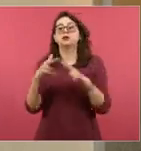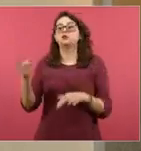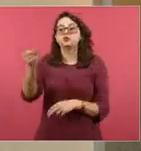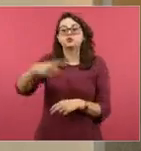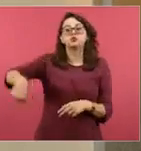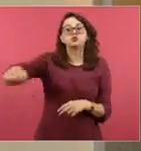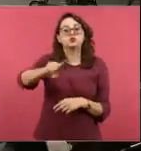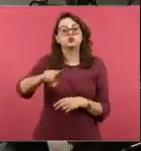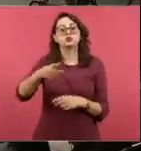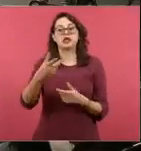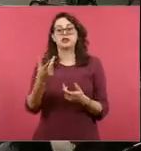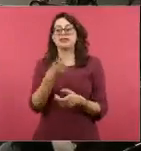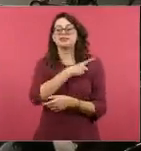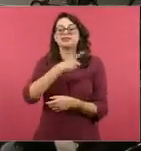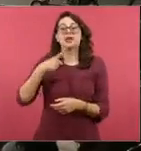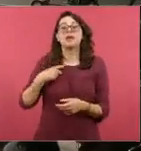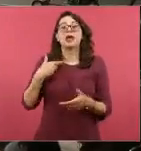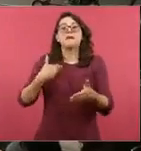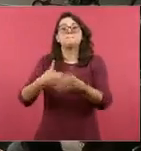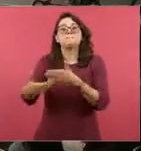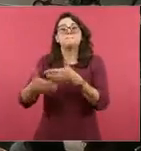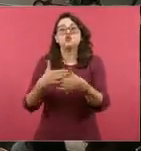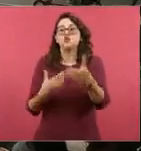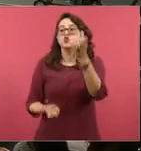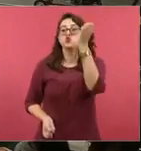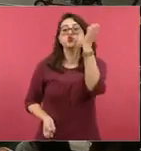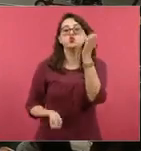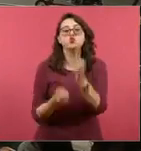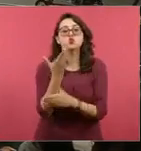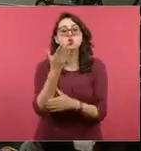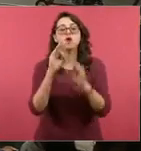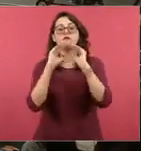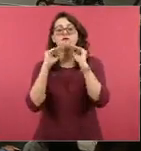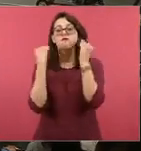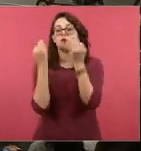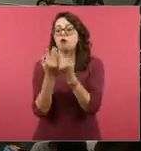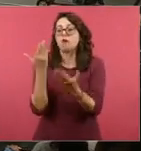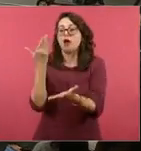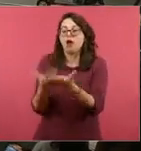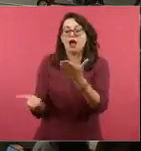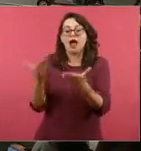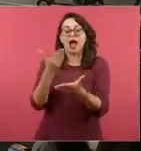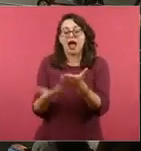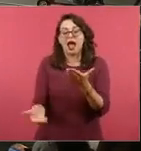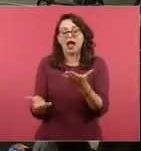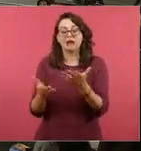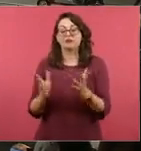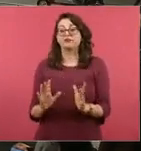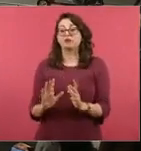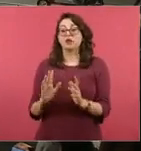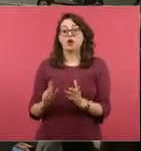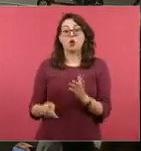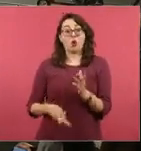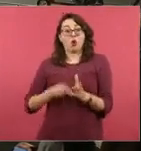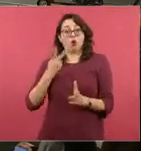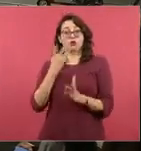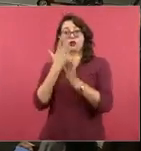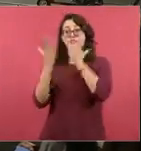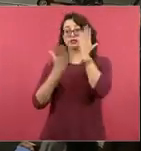formación y actualización de los profesores, no capacitación. Es un proceso de